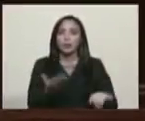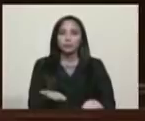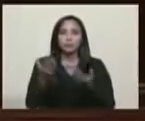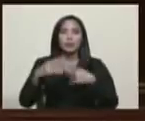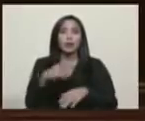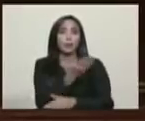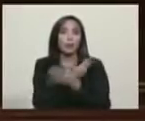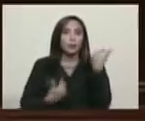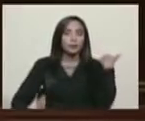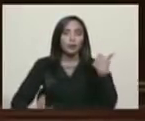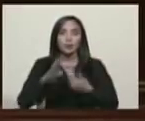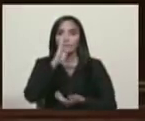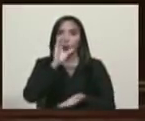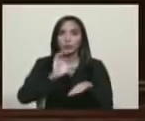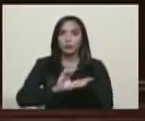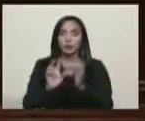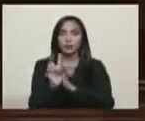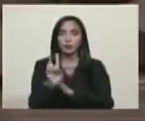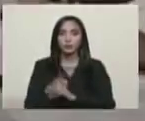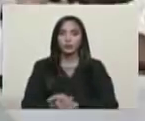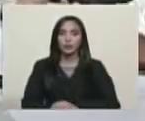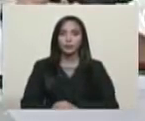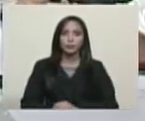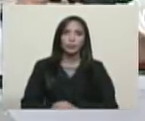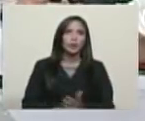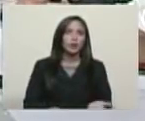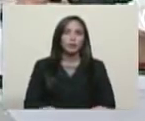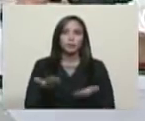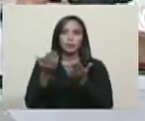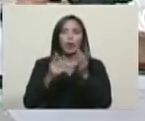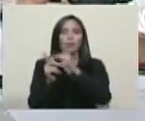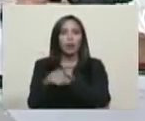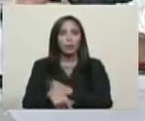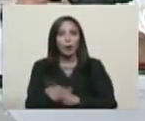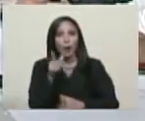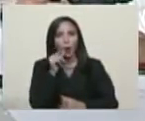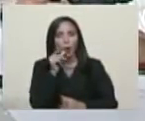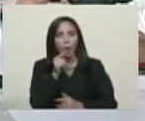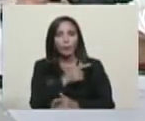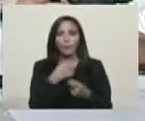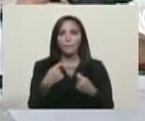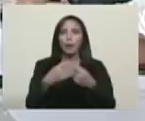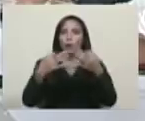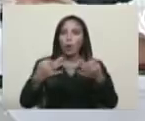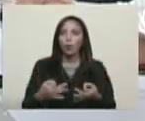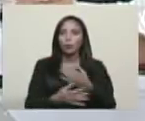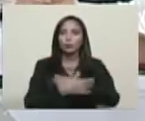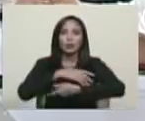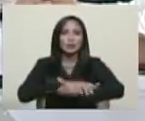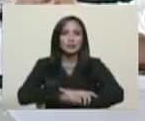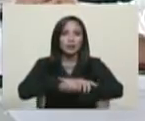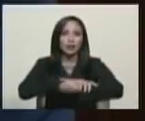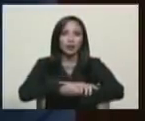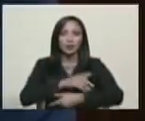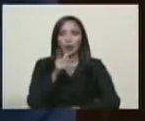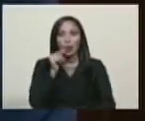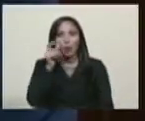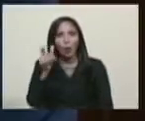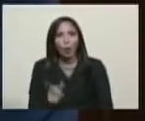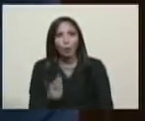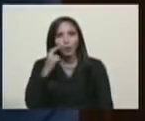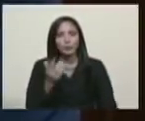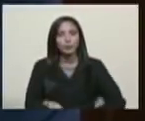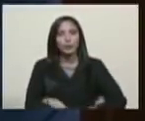Central de Venezuela, Calixto Ortega, el superintendente de tributos del CENIAT, José David Cabello, el